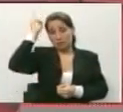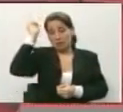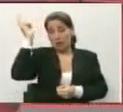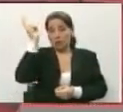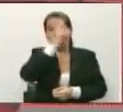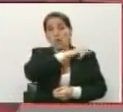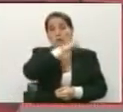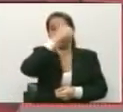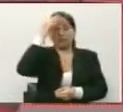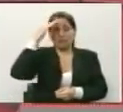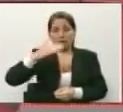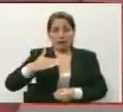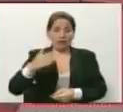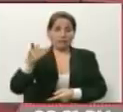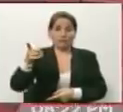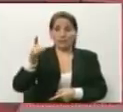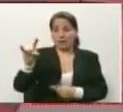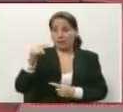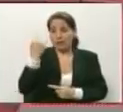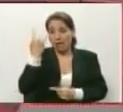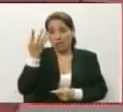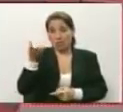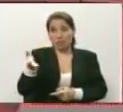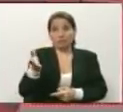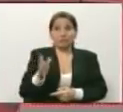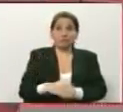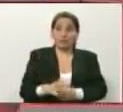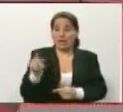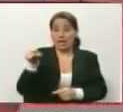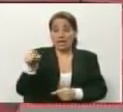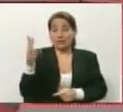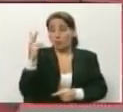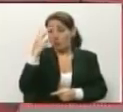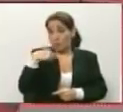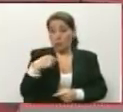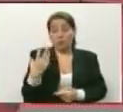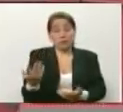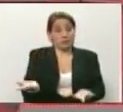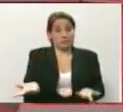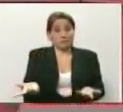engañados. Esos no son hijos de papi y mami.